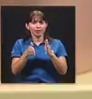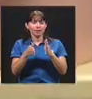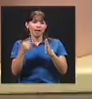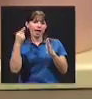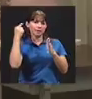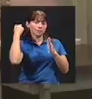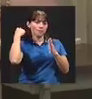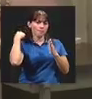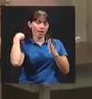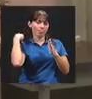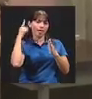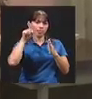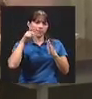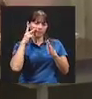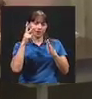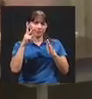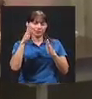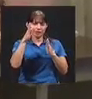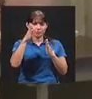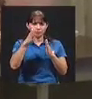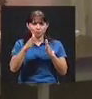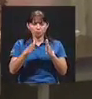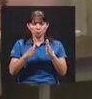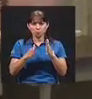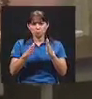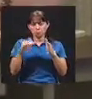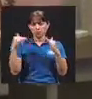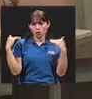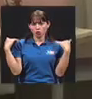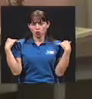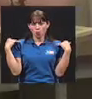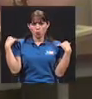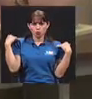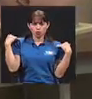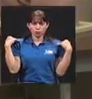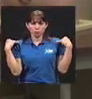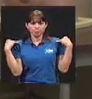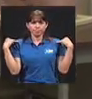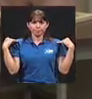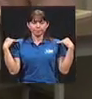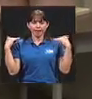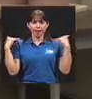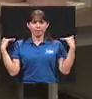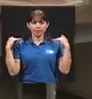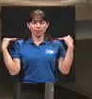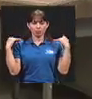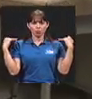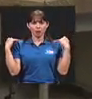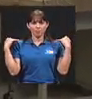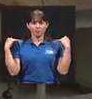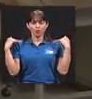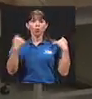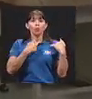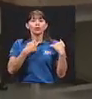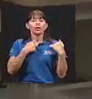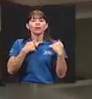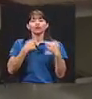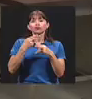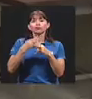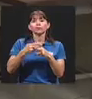en línea recta de arriba abajo, los hombros deben estar a la misma altura, etc. Cuando sufrimos de una